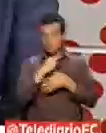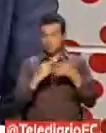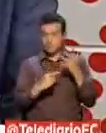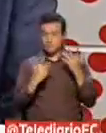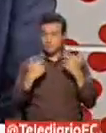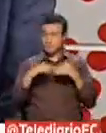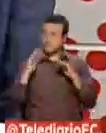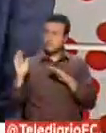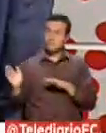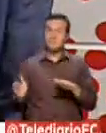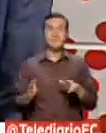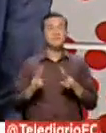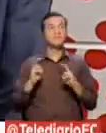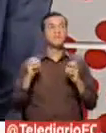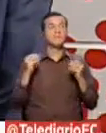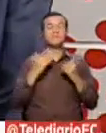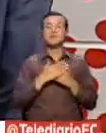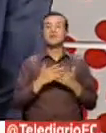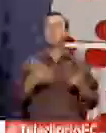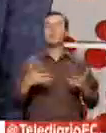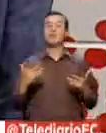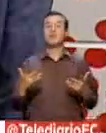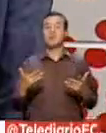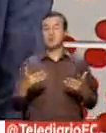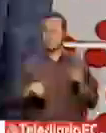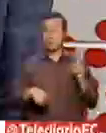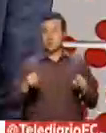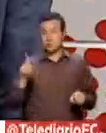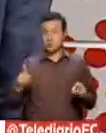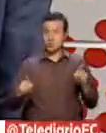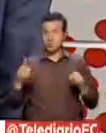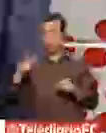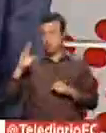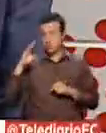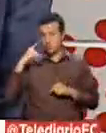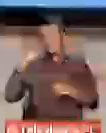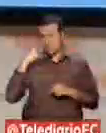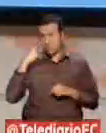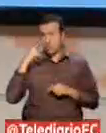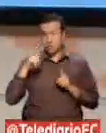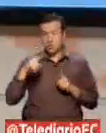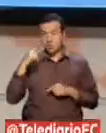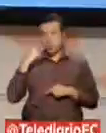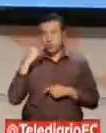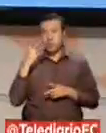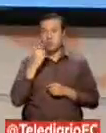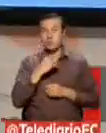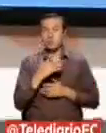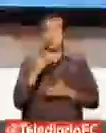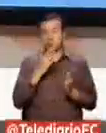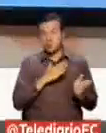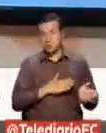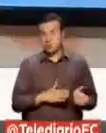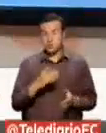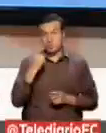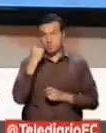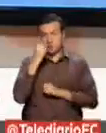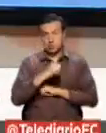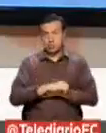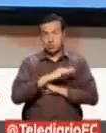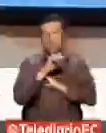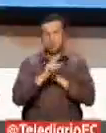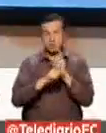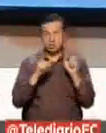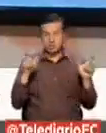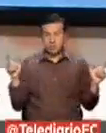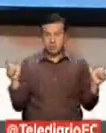qué nos puede decir respecto de la vinculación de oficiales de la Fuerza Aérea en este tema? Bueno, hay una posibilidad clara de que existan